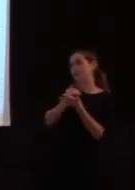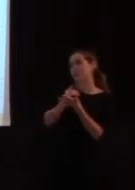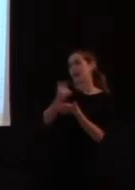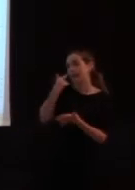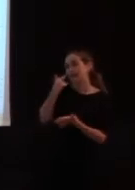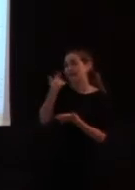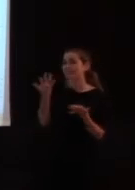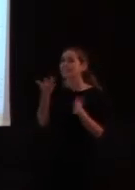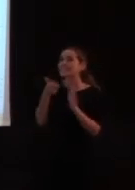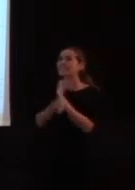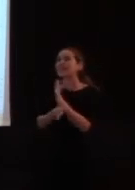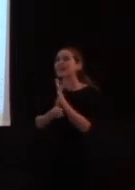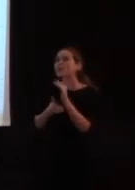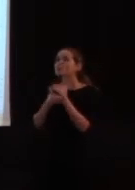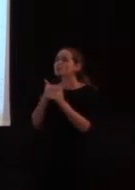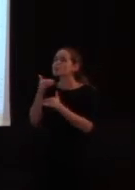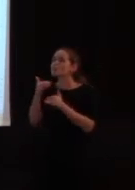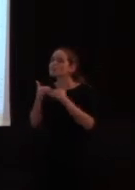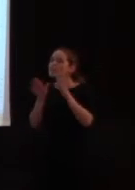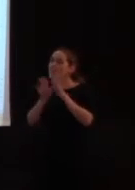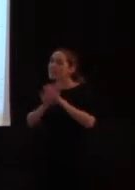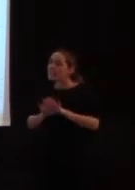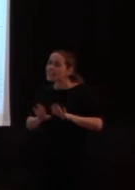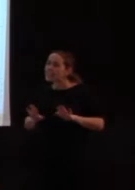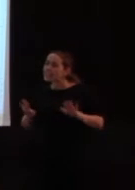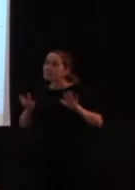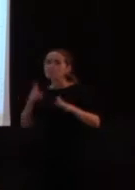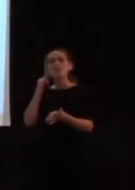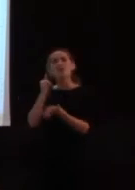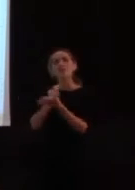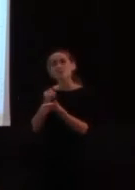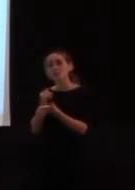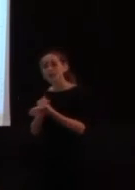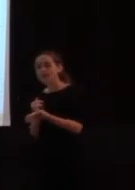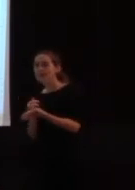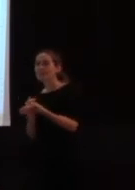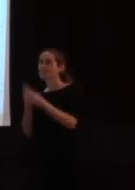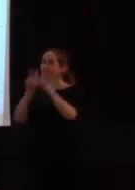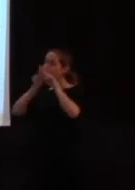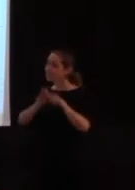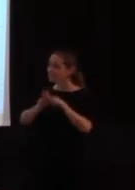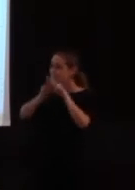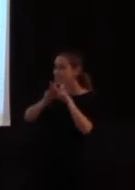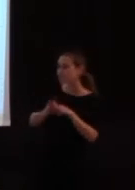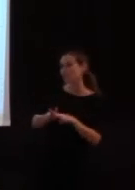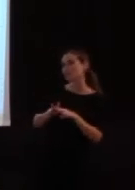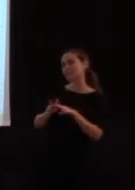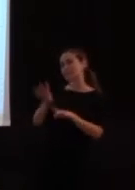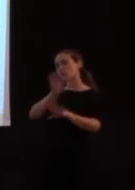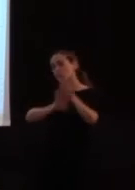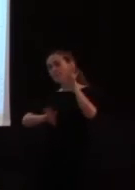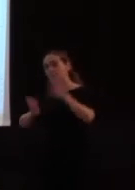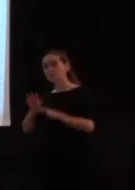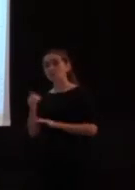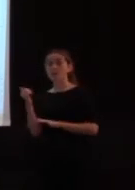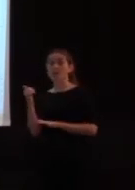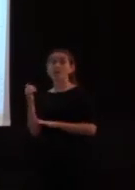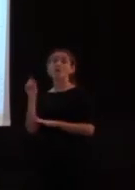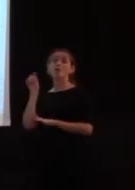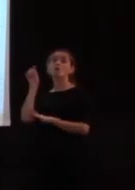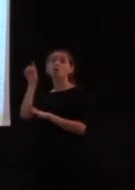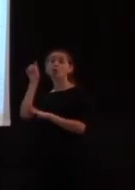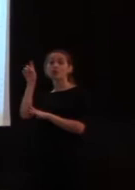es un proceso lento, es un proceso que requiere mucha revisión, es un proceso complejo, ¿no? Entonces, este profesor de la Universidad de Ginebra lo que hace